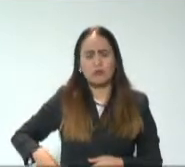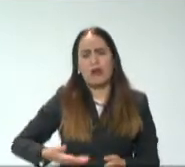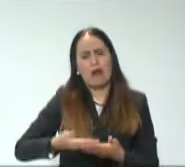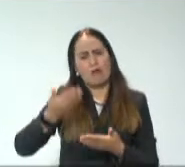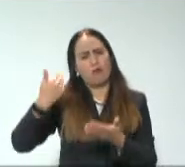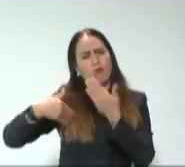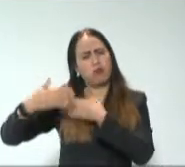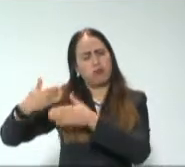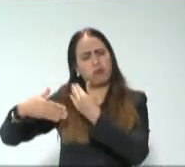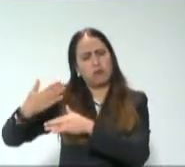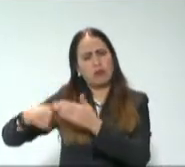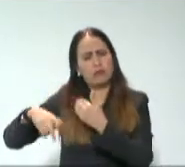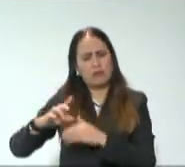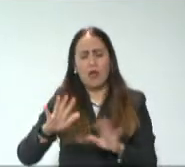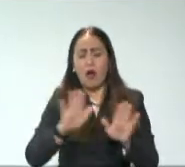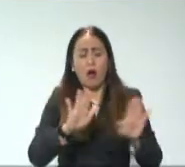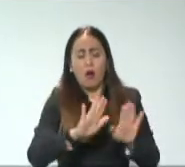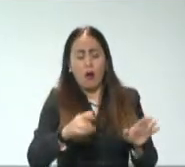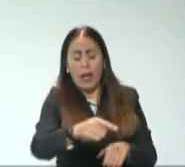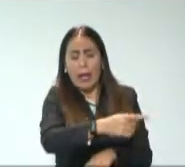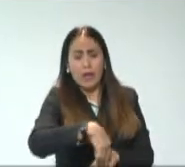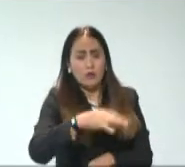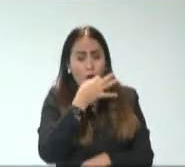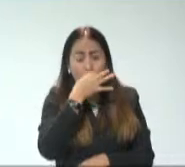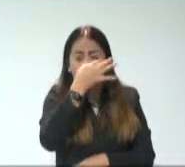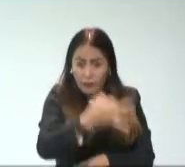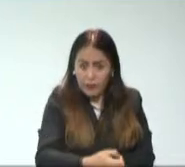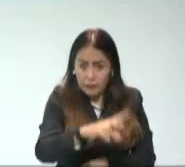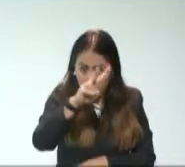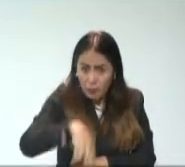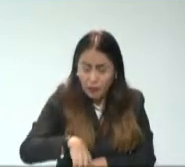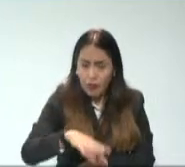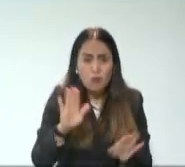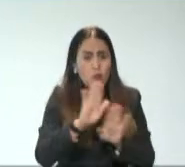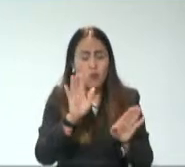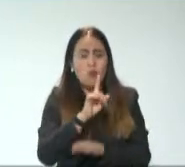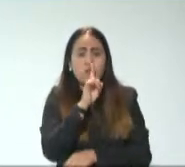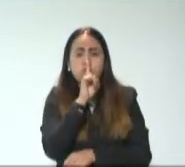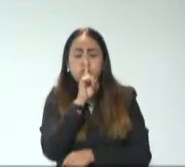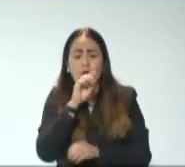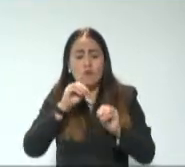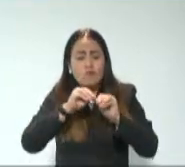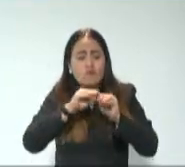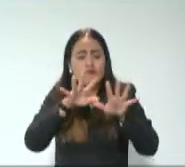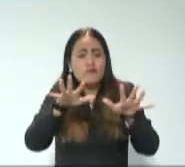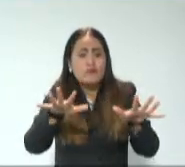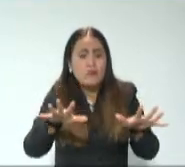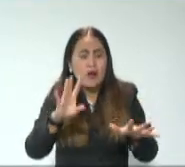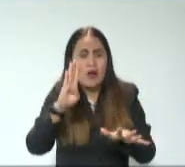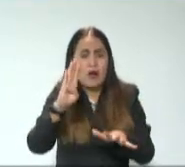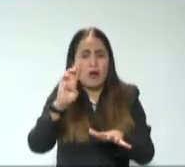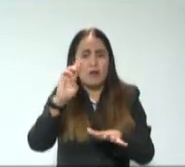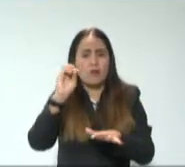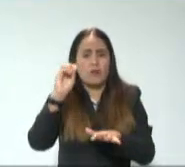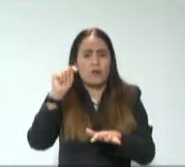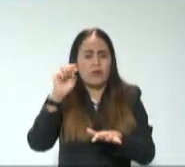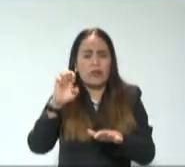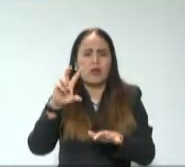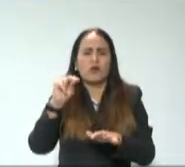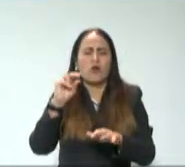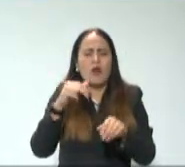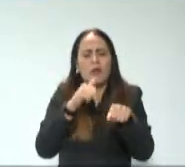era no vayas a asustar a la población dile que no es un brote que es un aumento en el número de